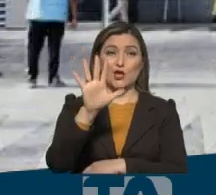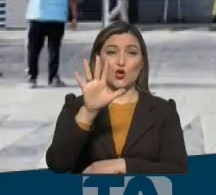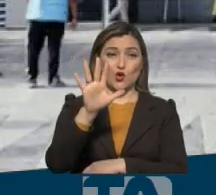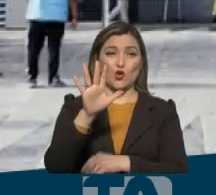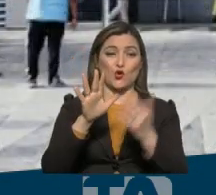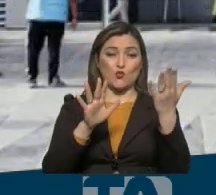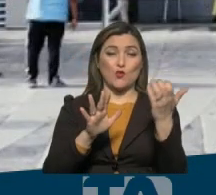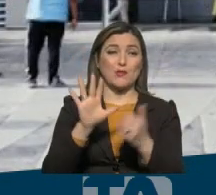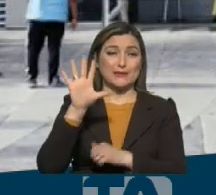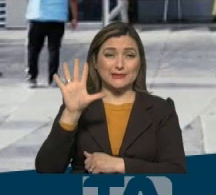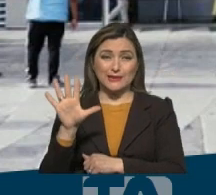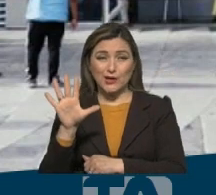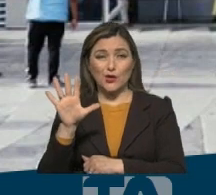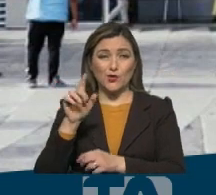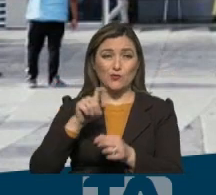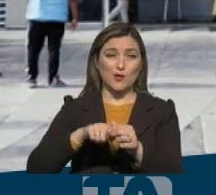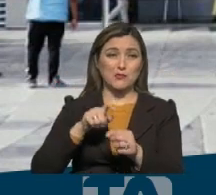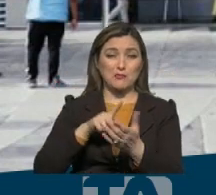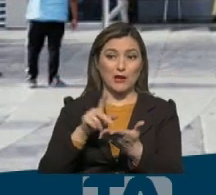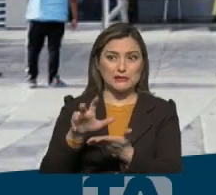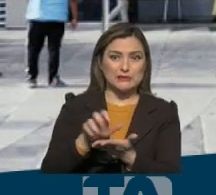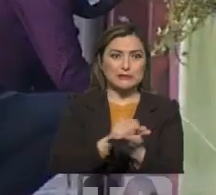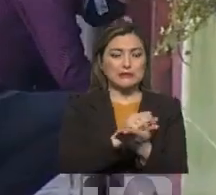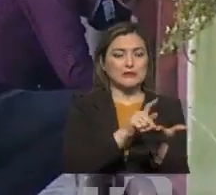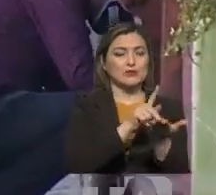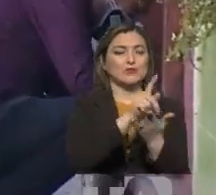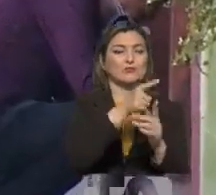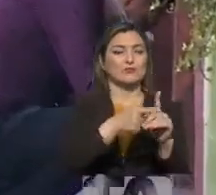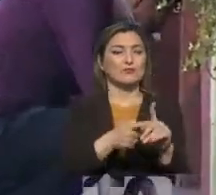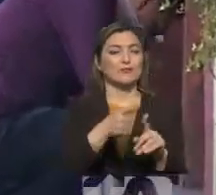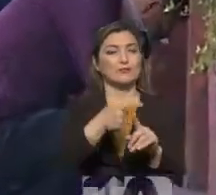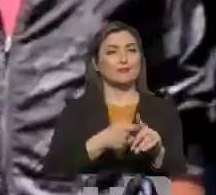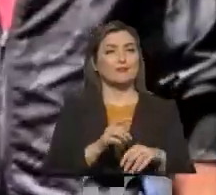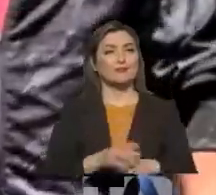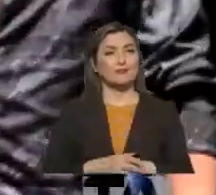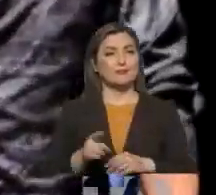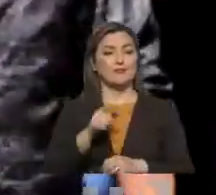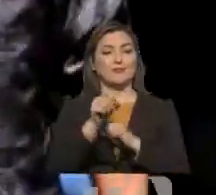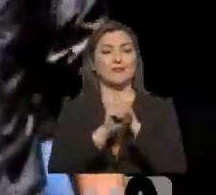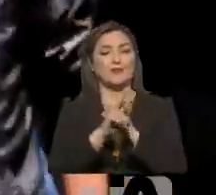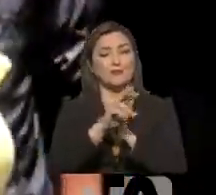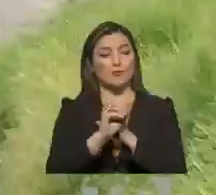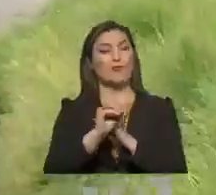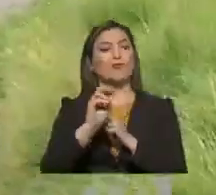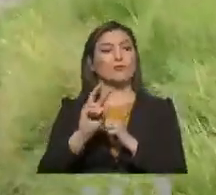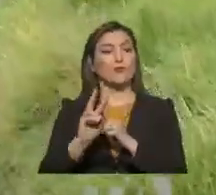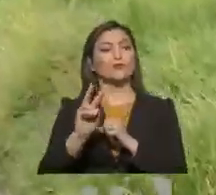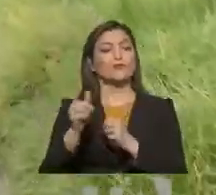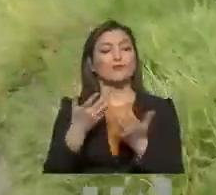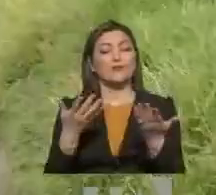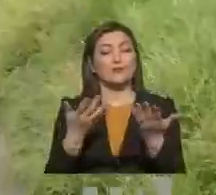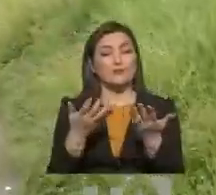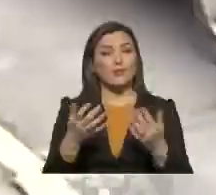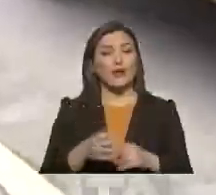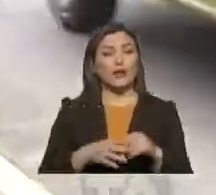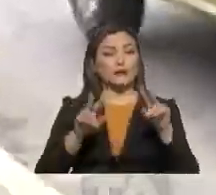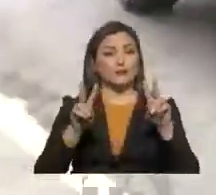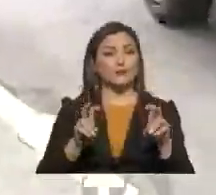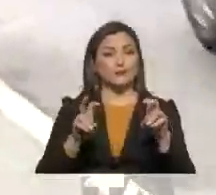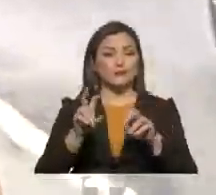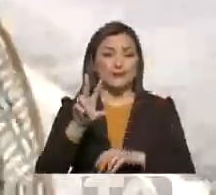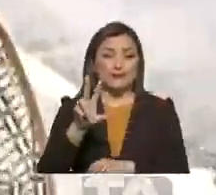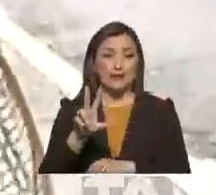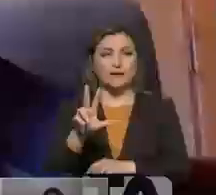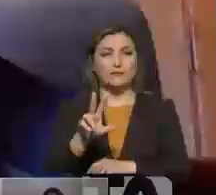y para el año 2040 se prevé que sean sólo 3 los afiliados por cada jubilado este es un problema que parte también de la pérdida de